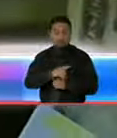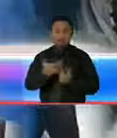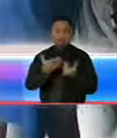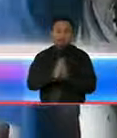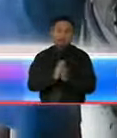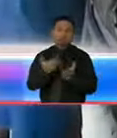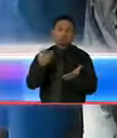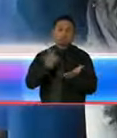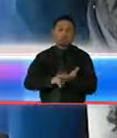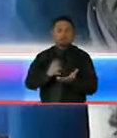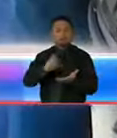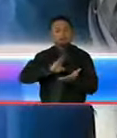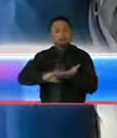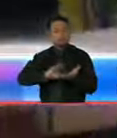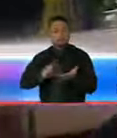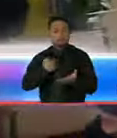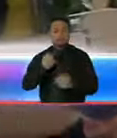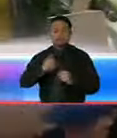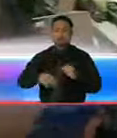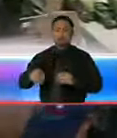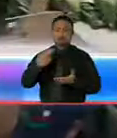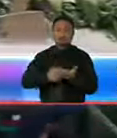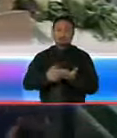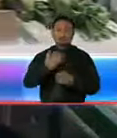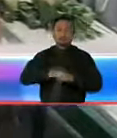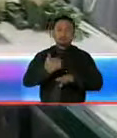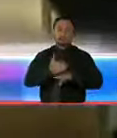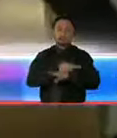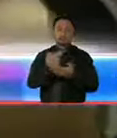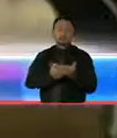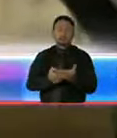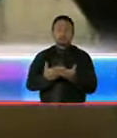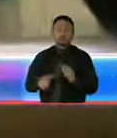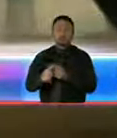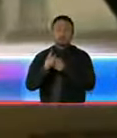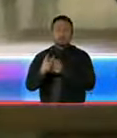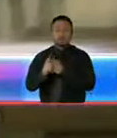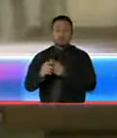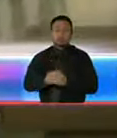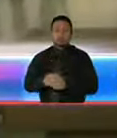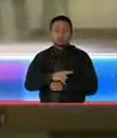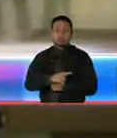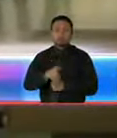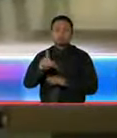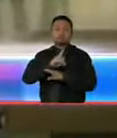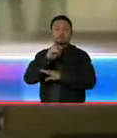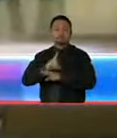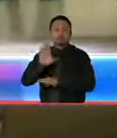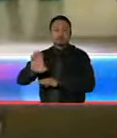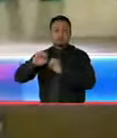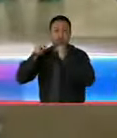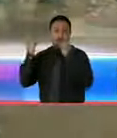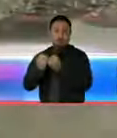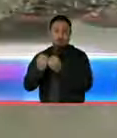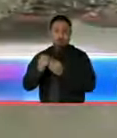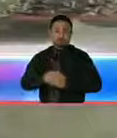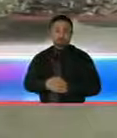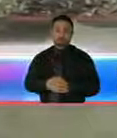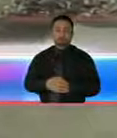una carta excusándose de su presencia debido a una reunión con carácter de urgente que mantendría el directorio de esta organización para el